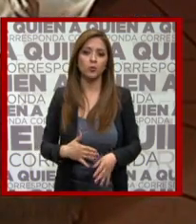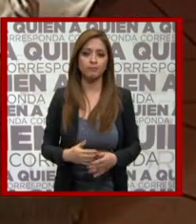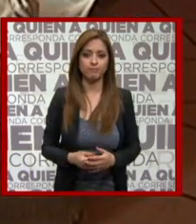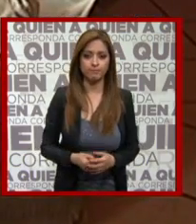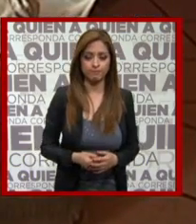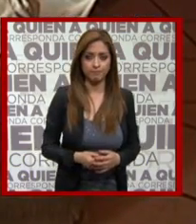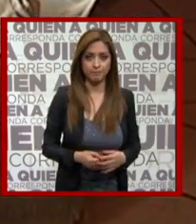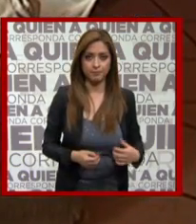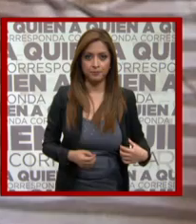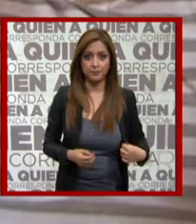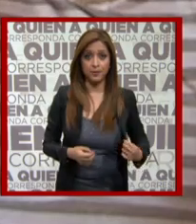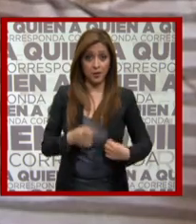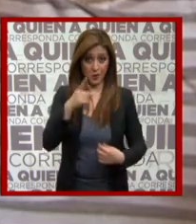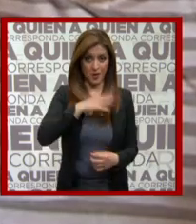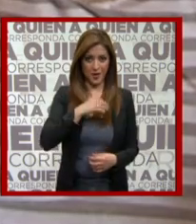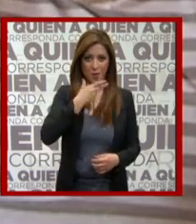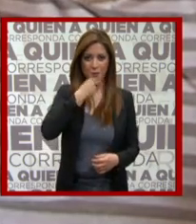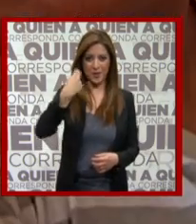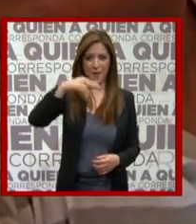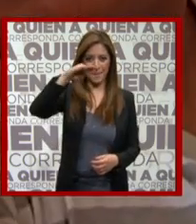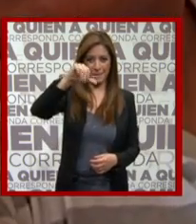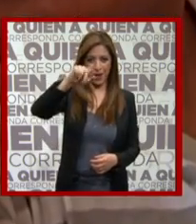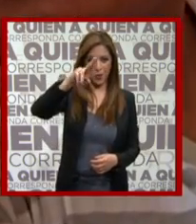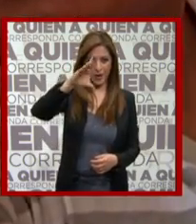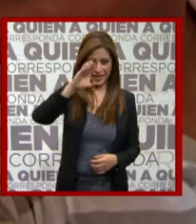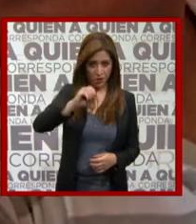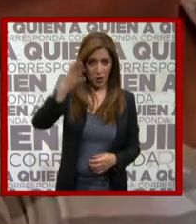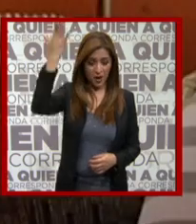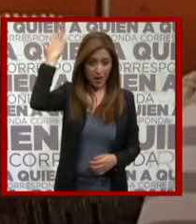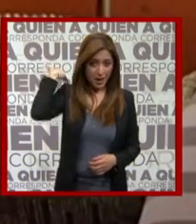Su hijo Mauricio Portillo García fue atropellado la madrugada del